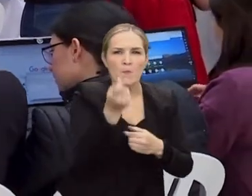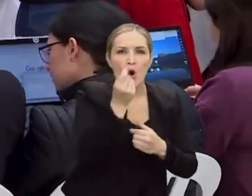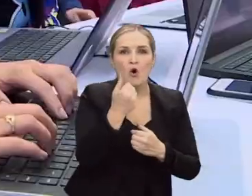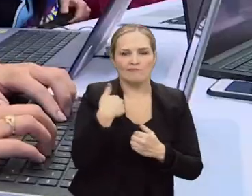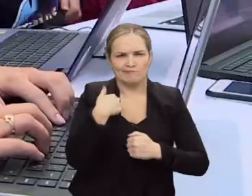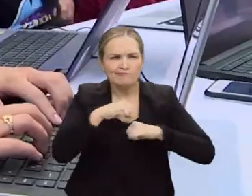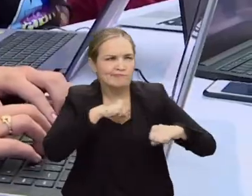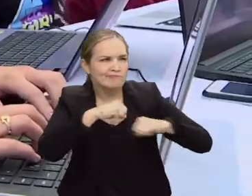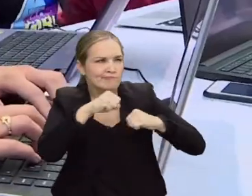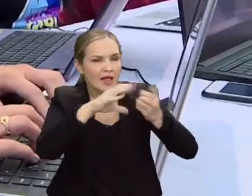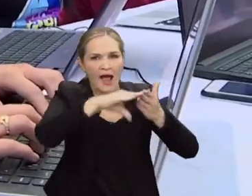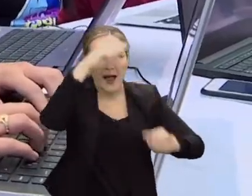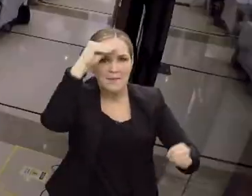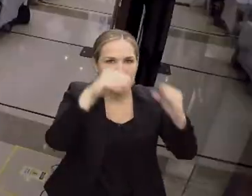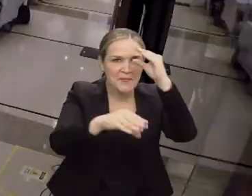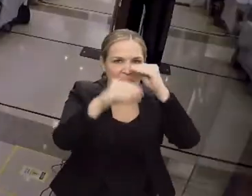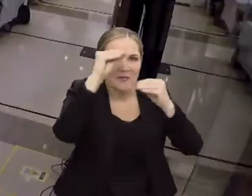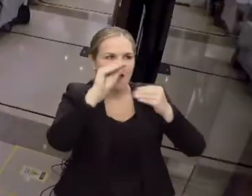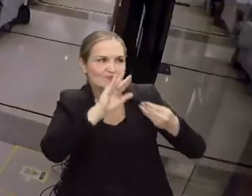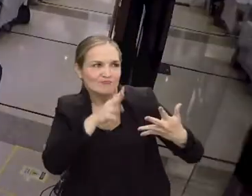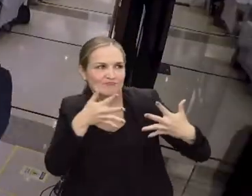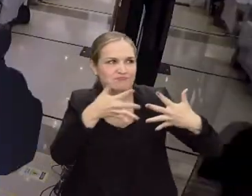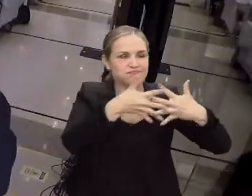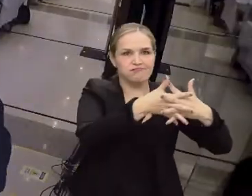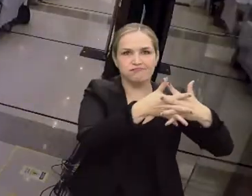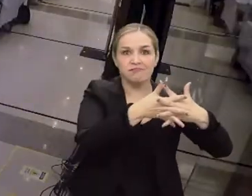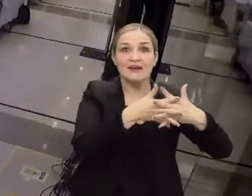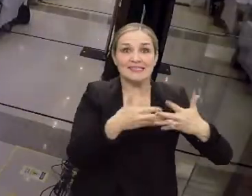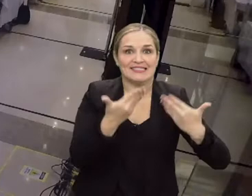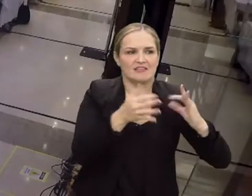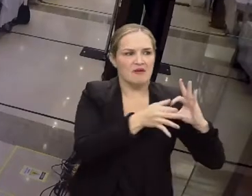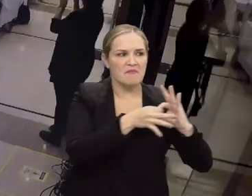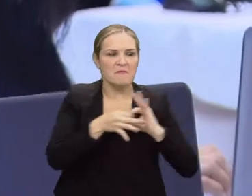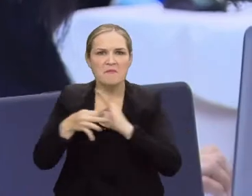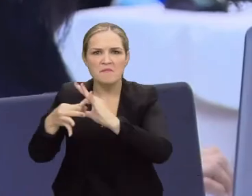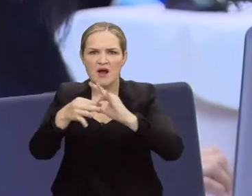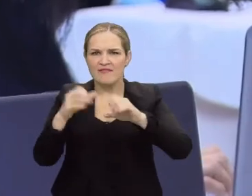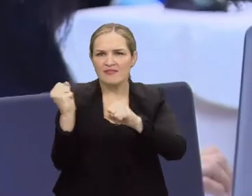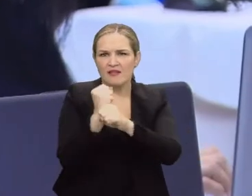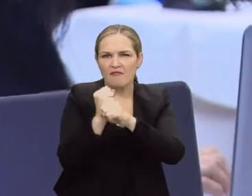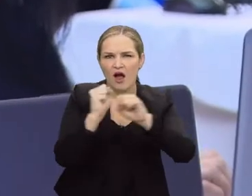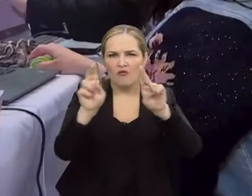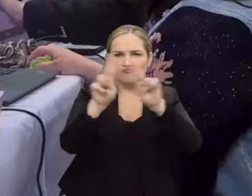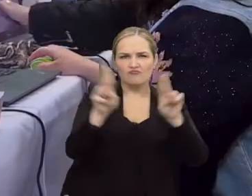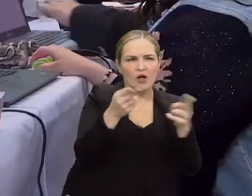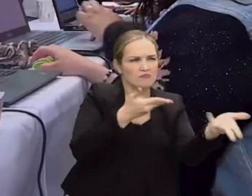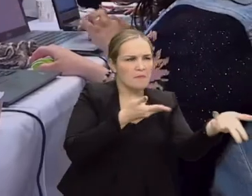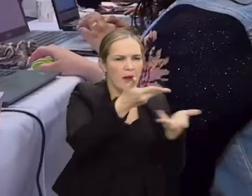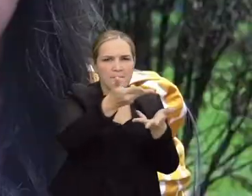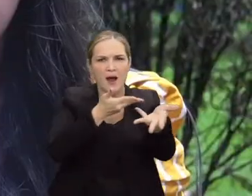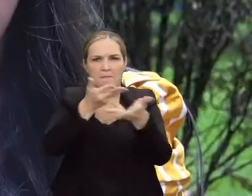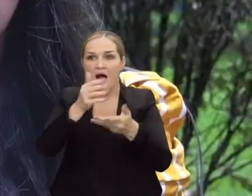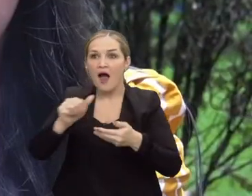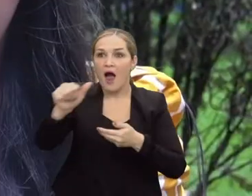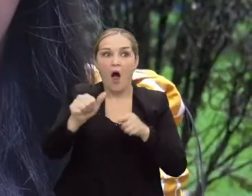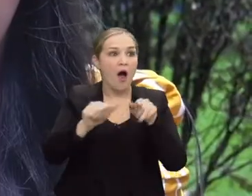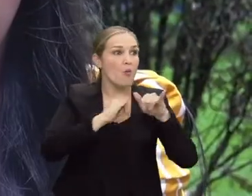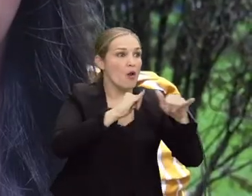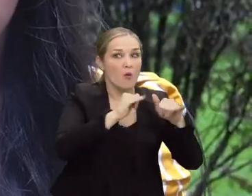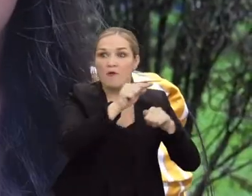nos podamos integrar y aprender, y pues nos permite crear muchas redes de networking para trabajar